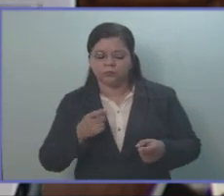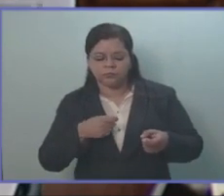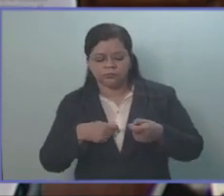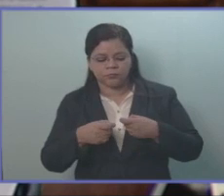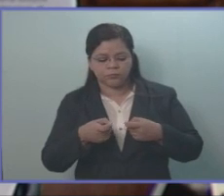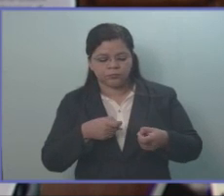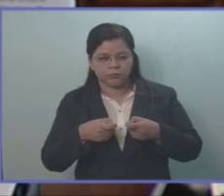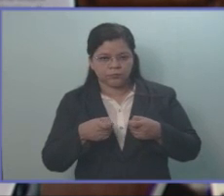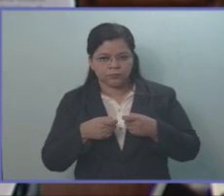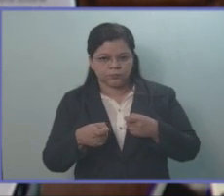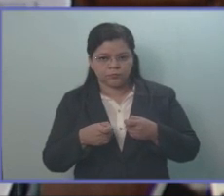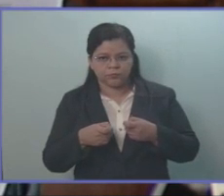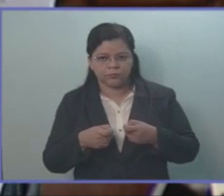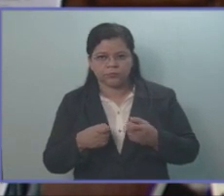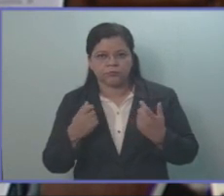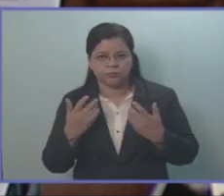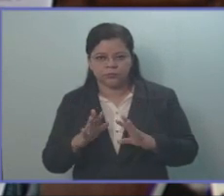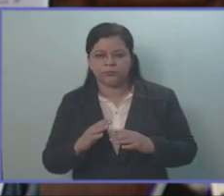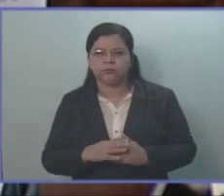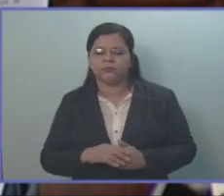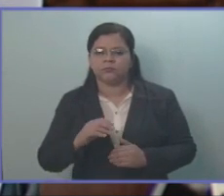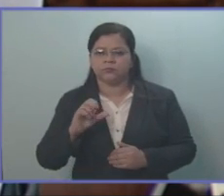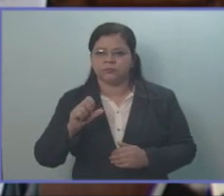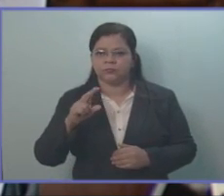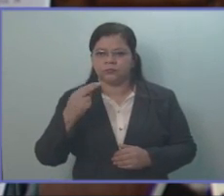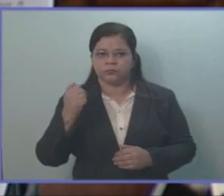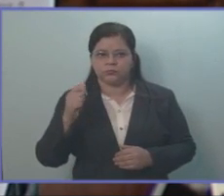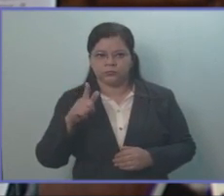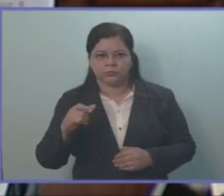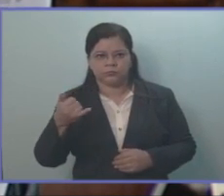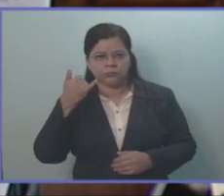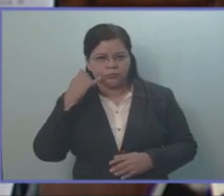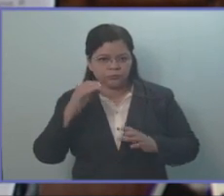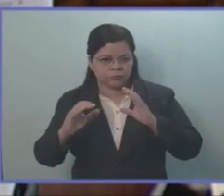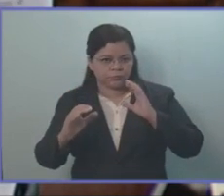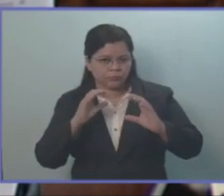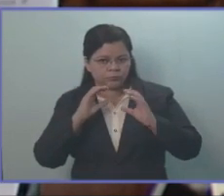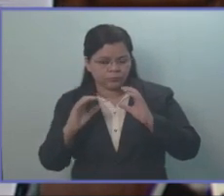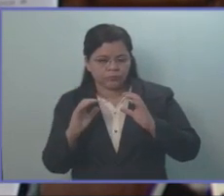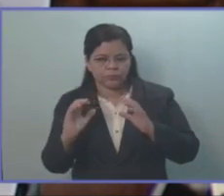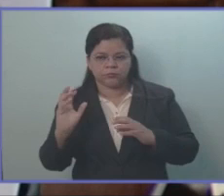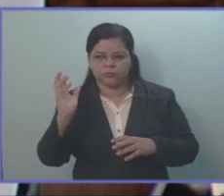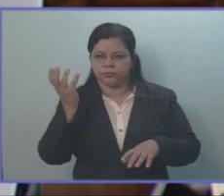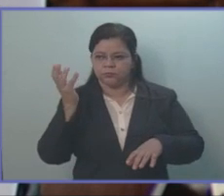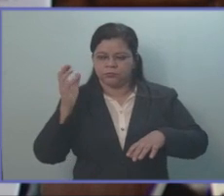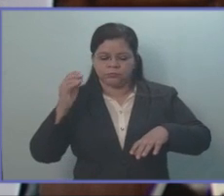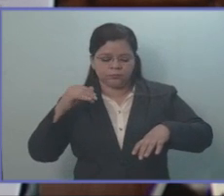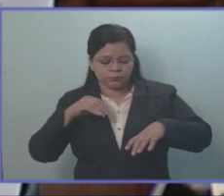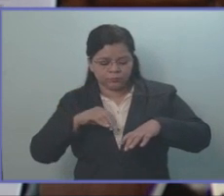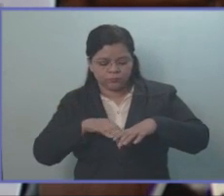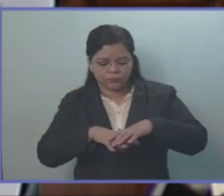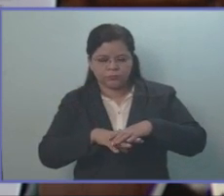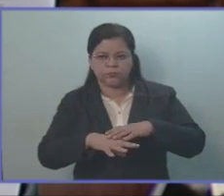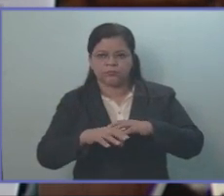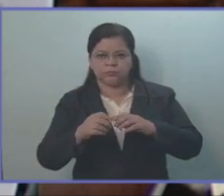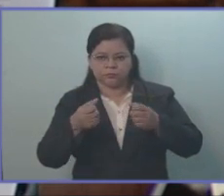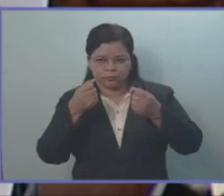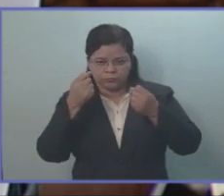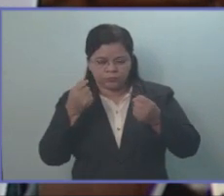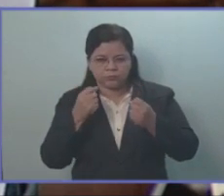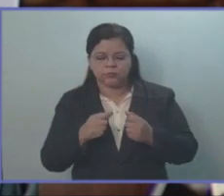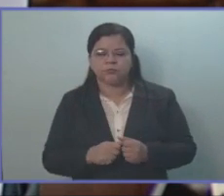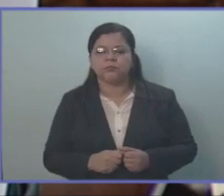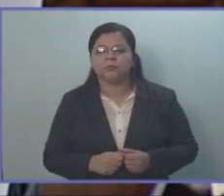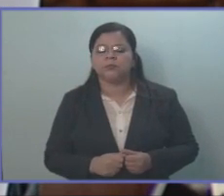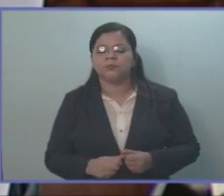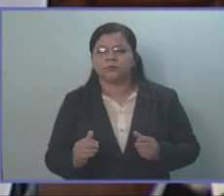la presencia de señal de redes de telecomunicaciones inalámbricas al interior de los centros antes mencionados